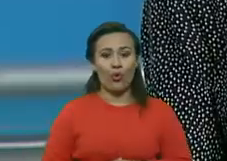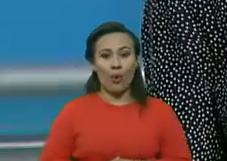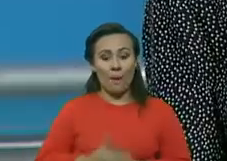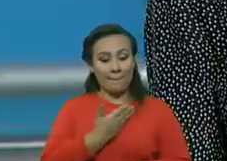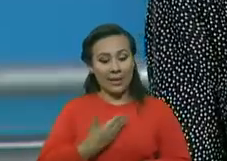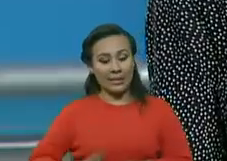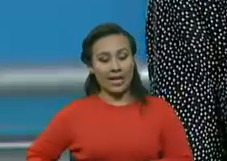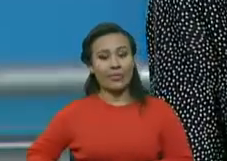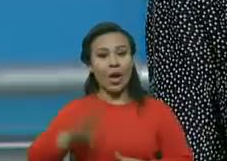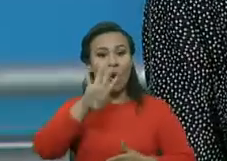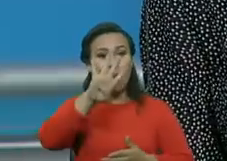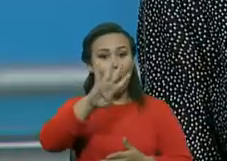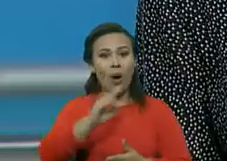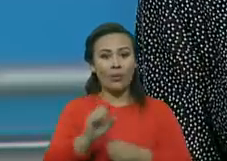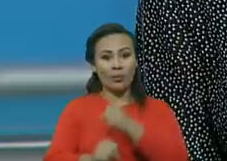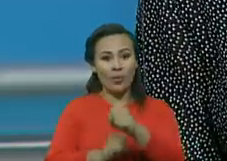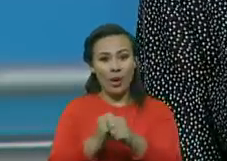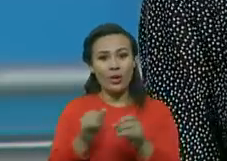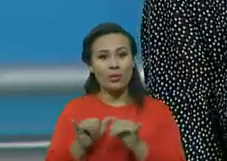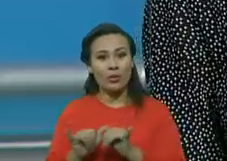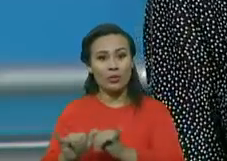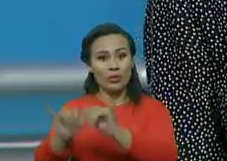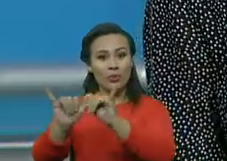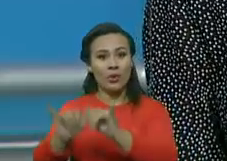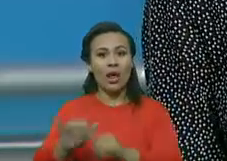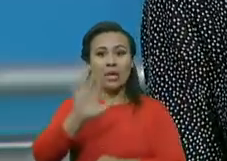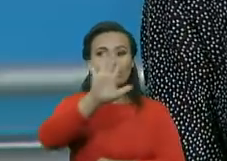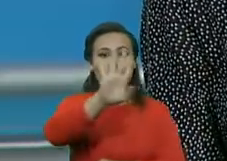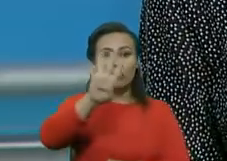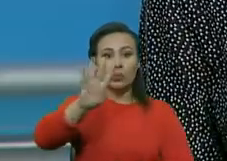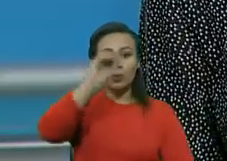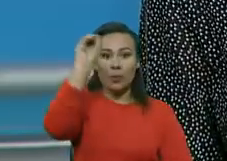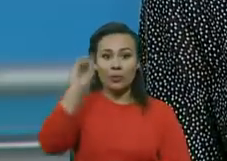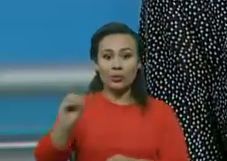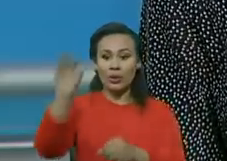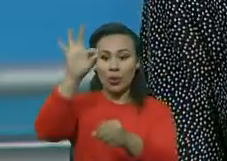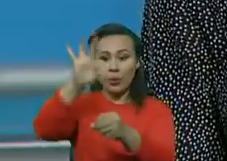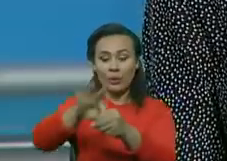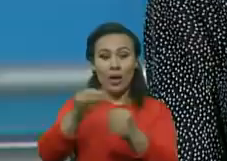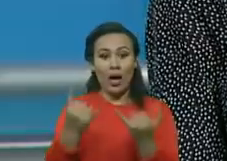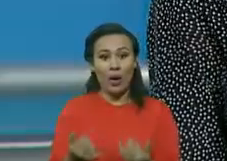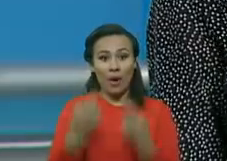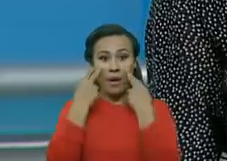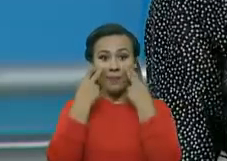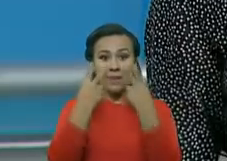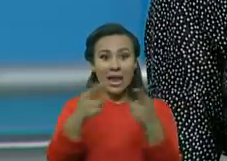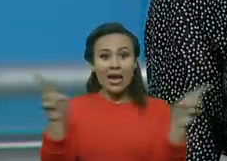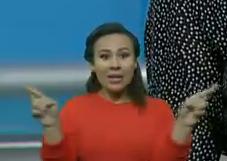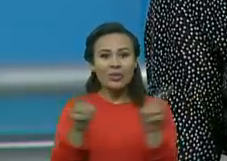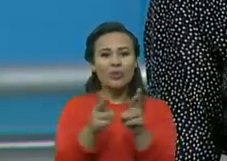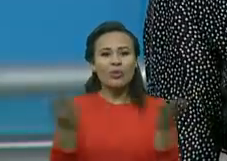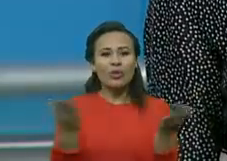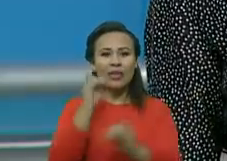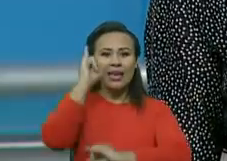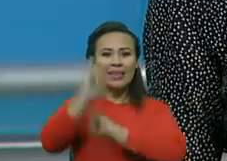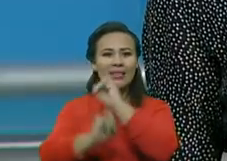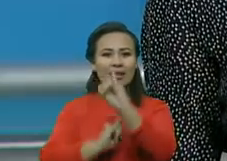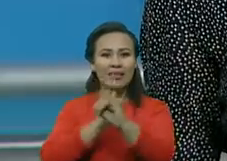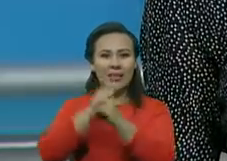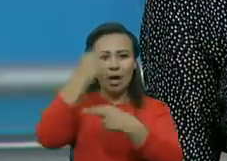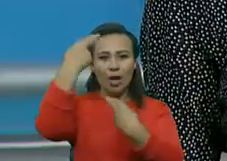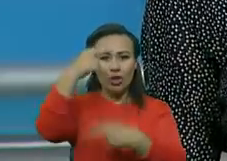obtuvo más del 54% de los votos. Enseguida, un informe de la red afiliado a la